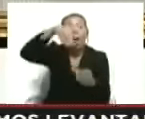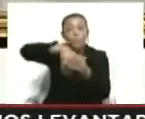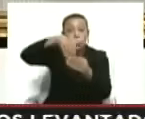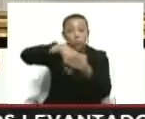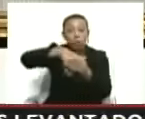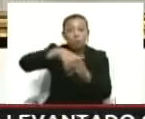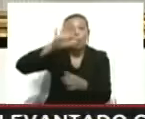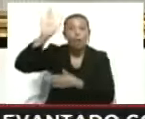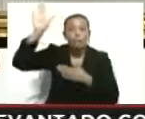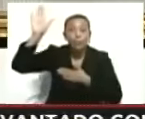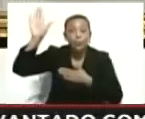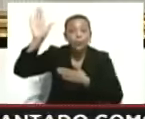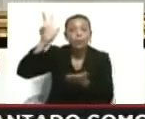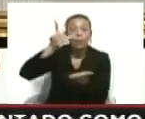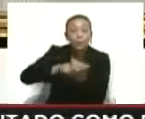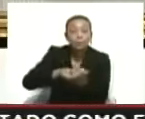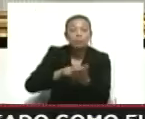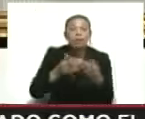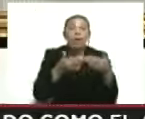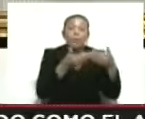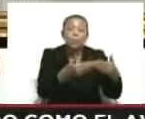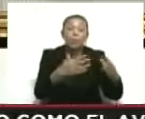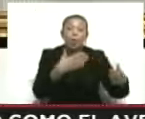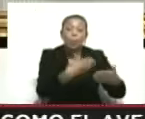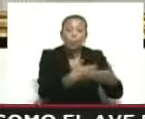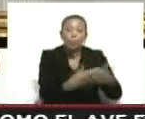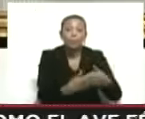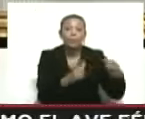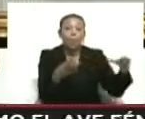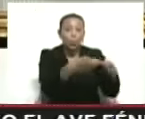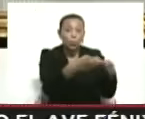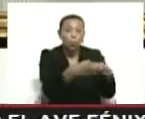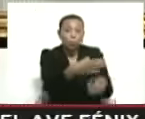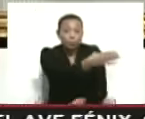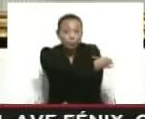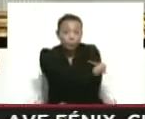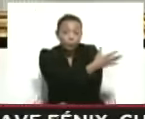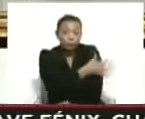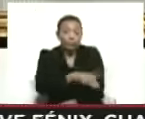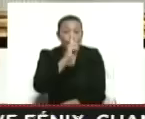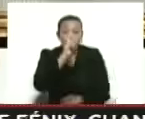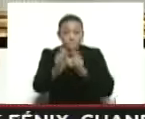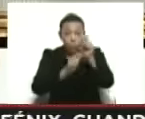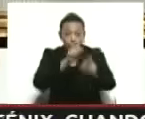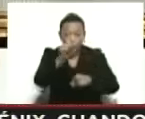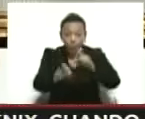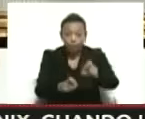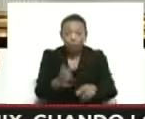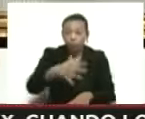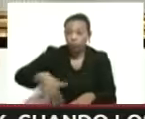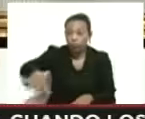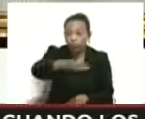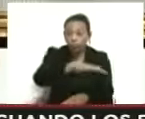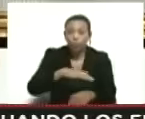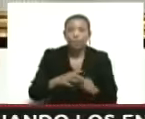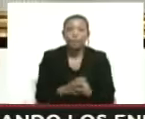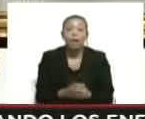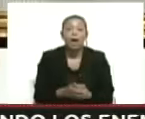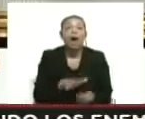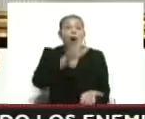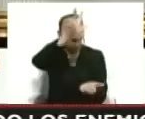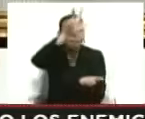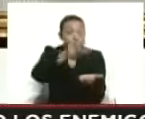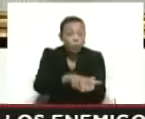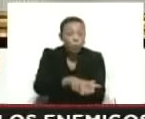en el orden inverso en que fueron presentadas las propuestas. Las honorables diputadas y los honorables diputados que estén